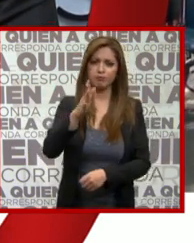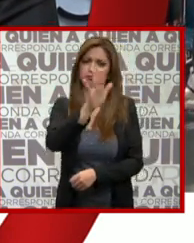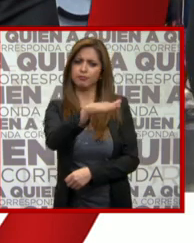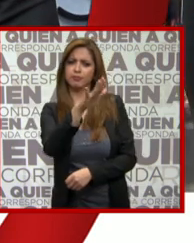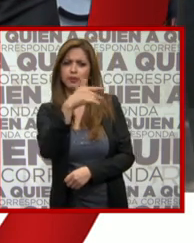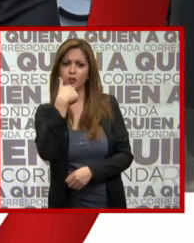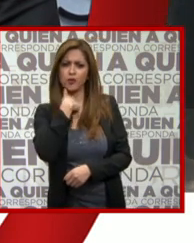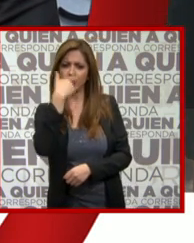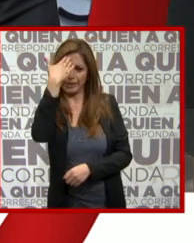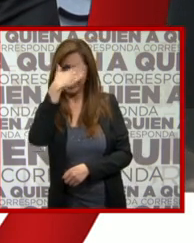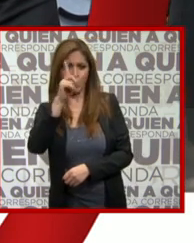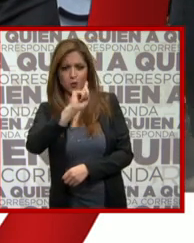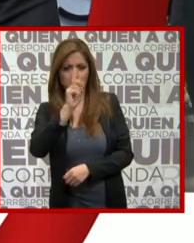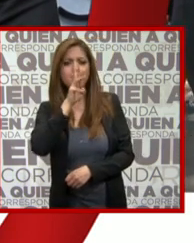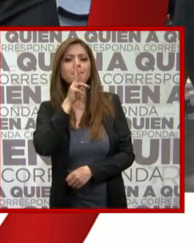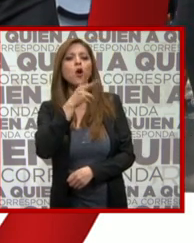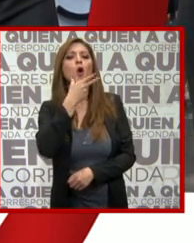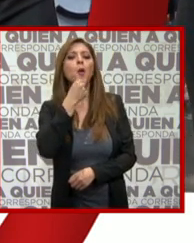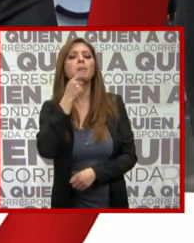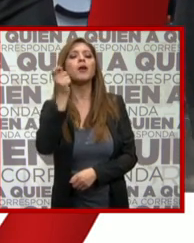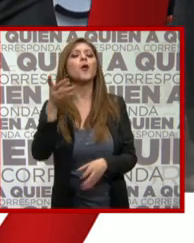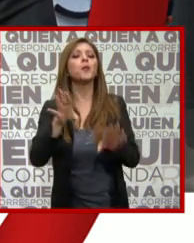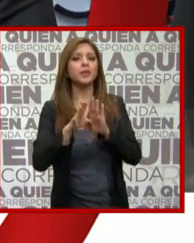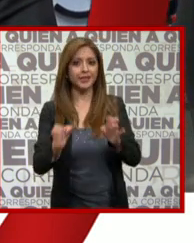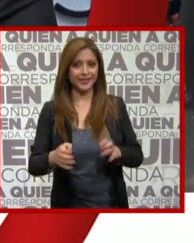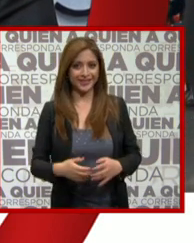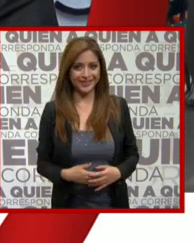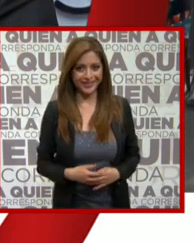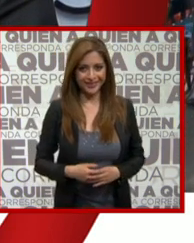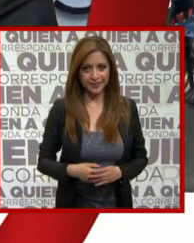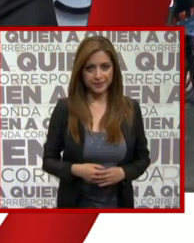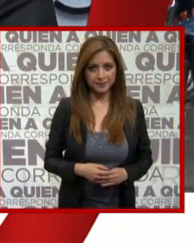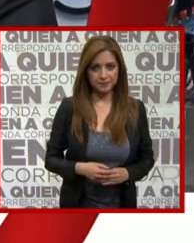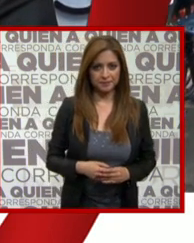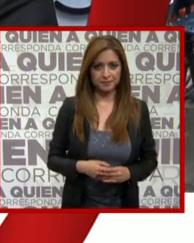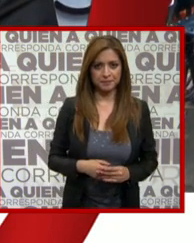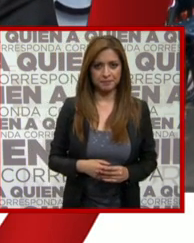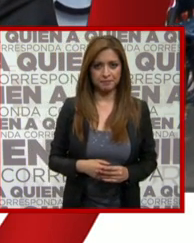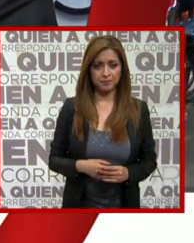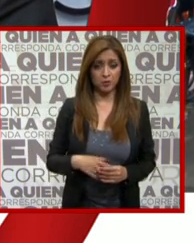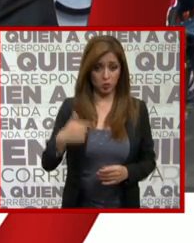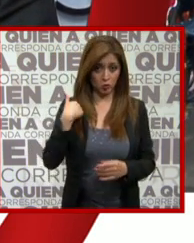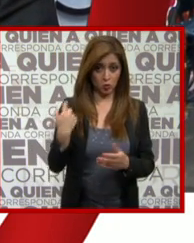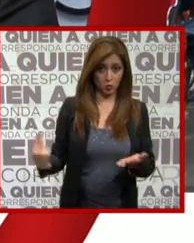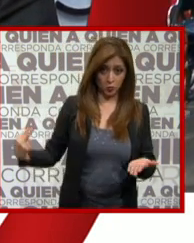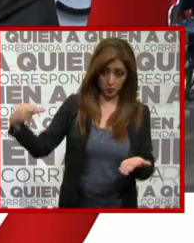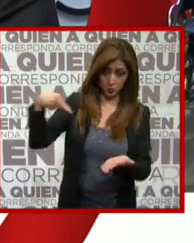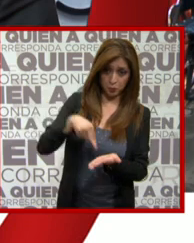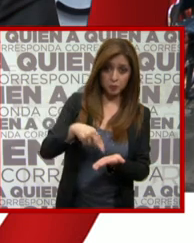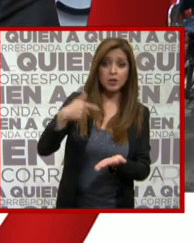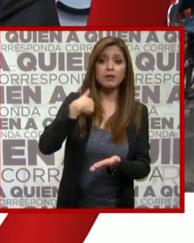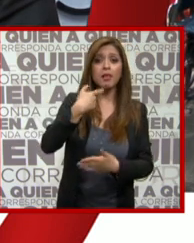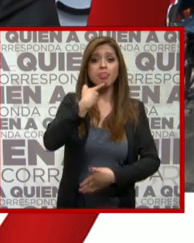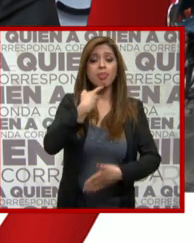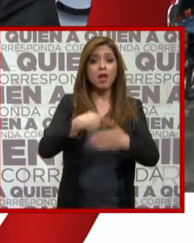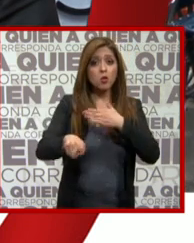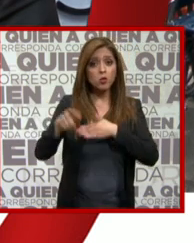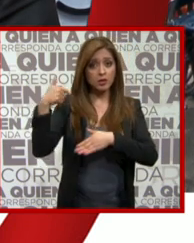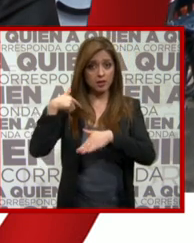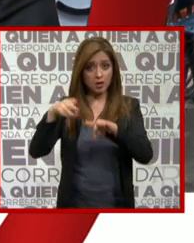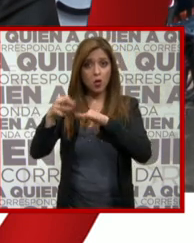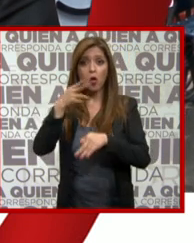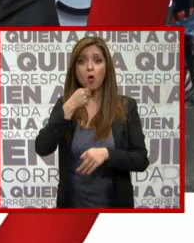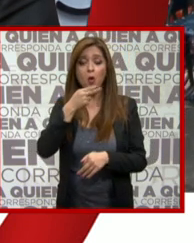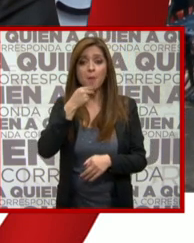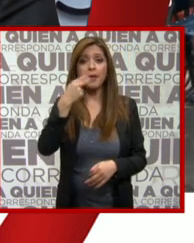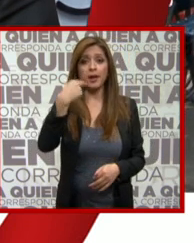de tú. Tuteame, compadre. No, Jorge. ¿Qué pasó, tardes, Jesús? Pues nada más, vengo a hacer una denuncia laboral en contra del